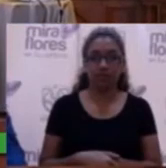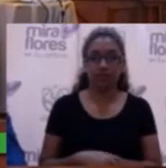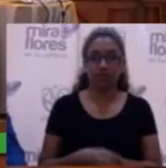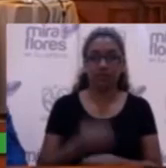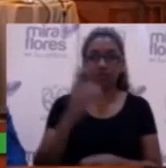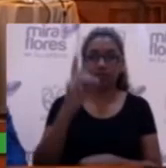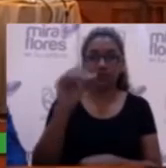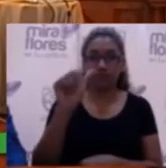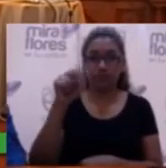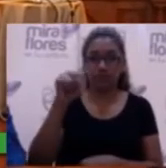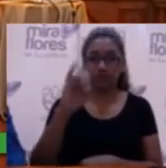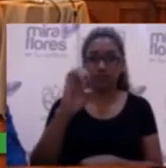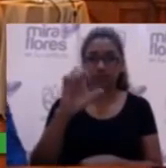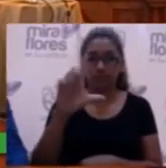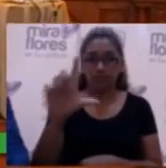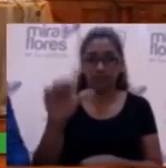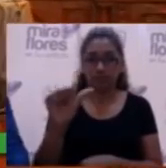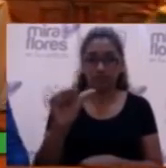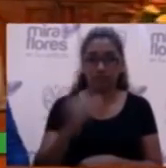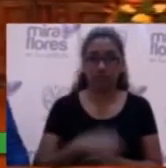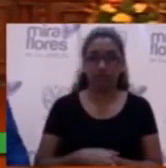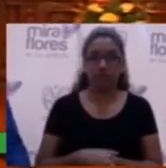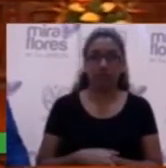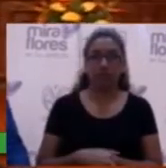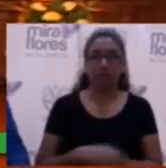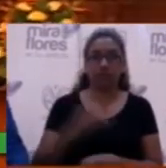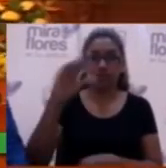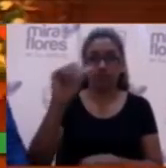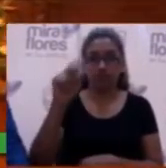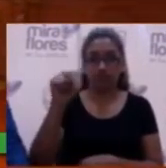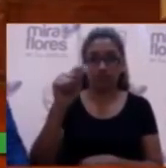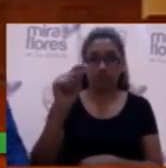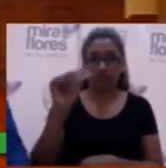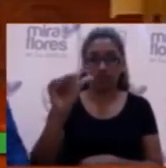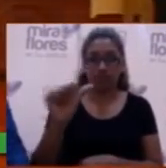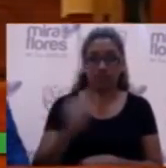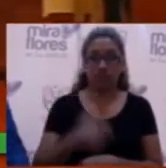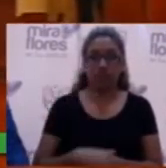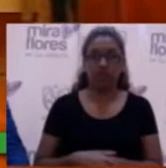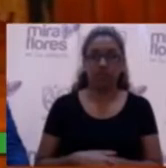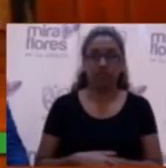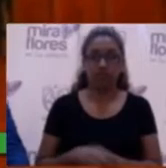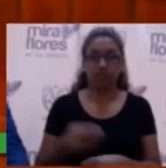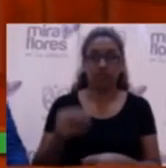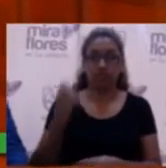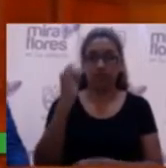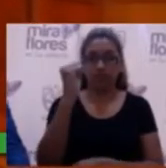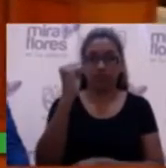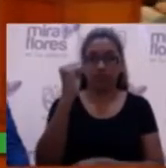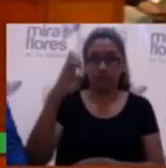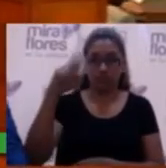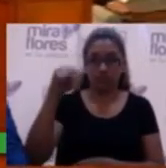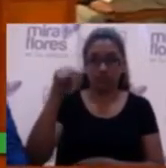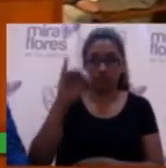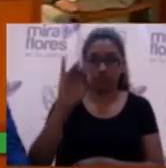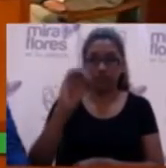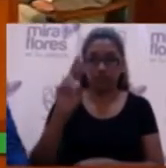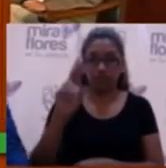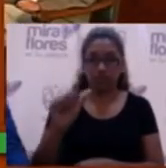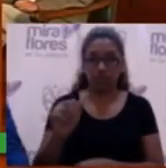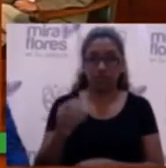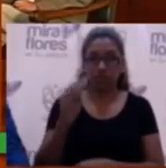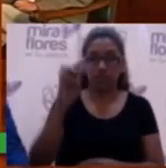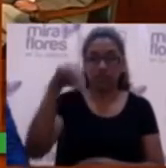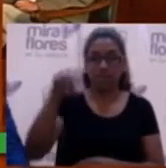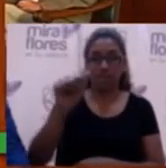Olavide. Presente. Señora Susana Stilich Watson. Señorita Daniela Lozano Vitor. Presente. Señora